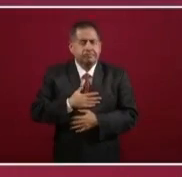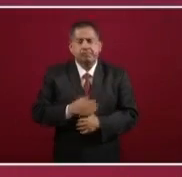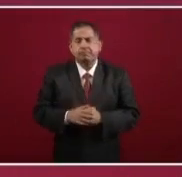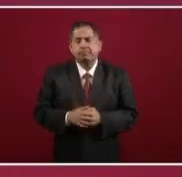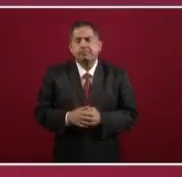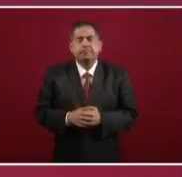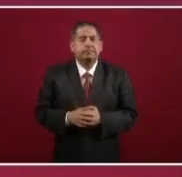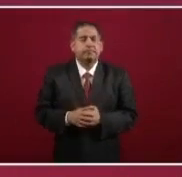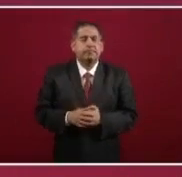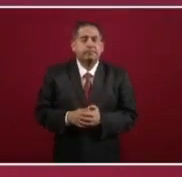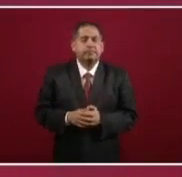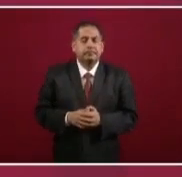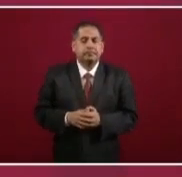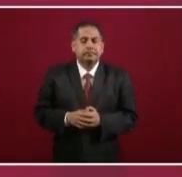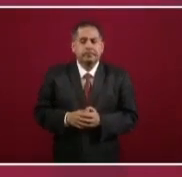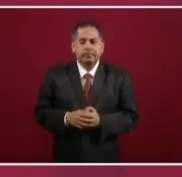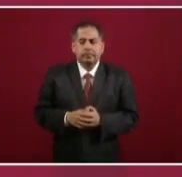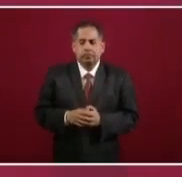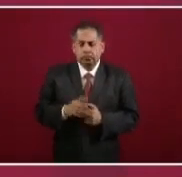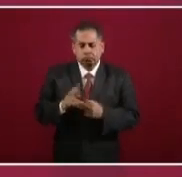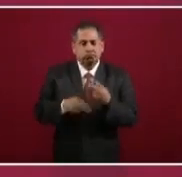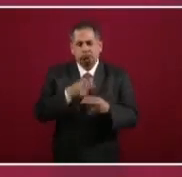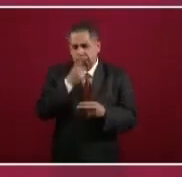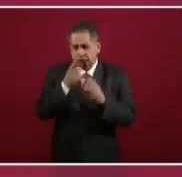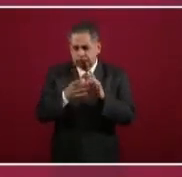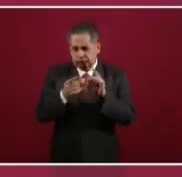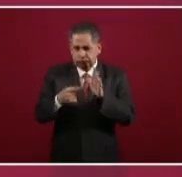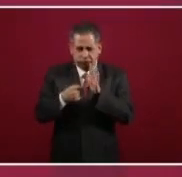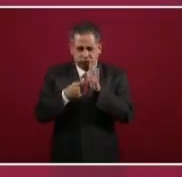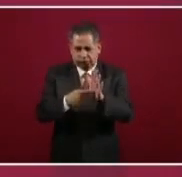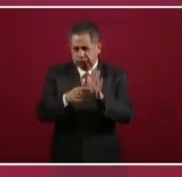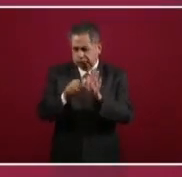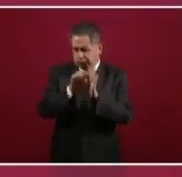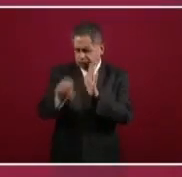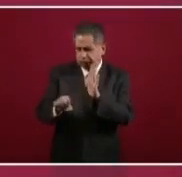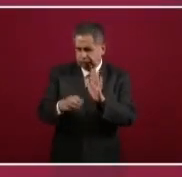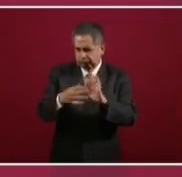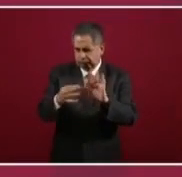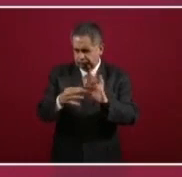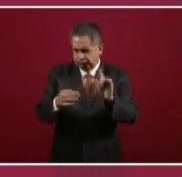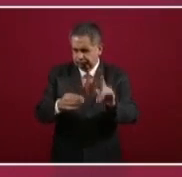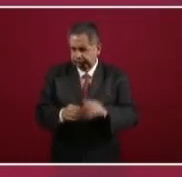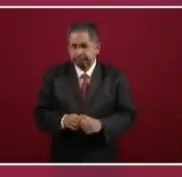les voy a poner un ejemplo